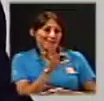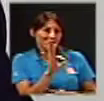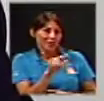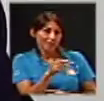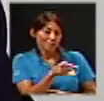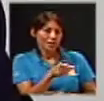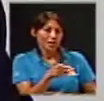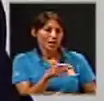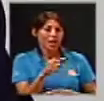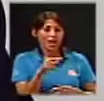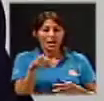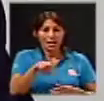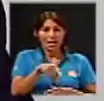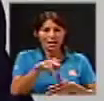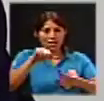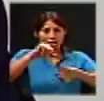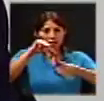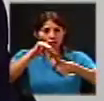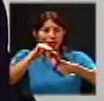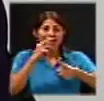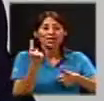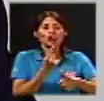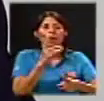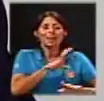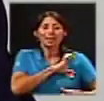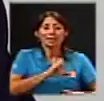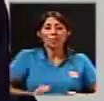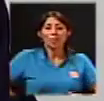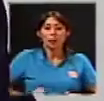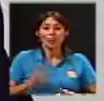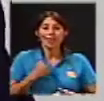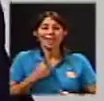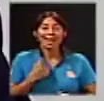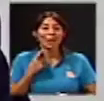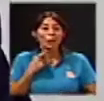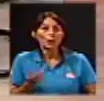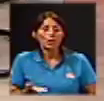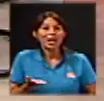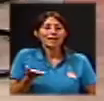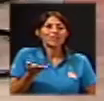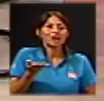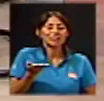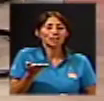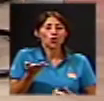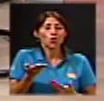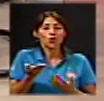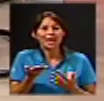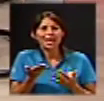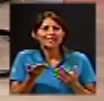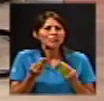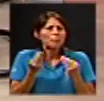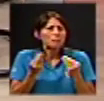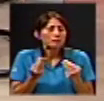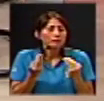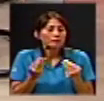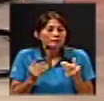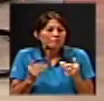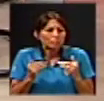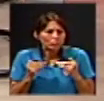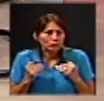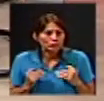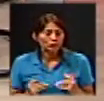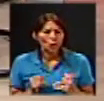solamente Salvador tiene una inflación notablemente más baja, es decir, la inflación de El Salvador